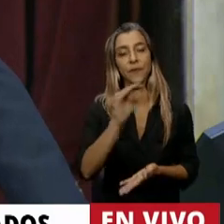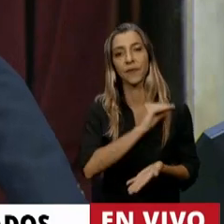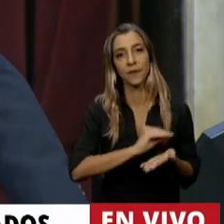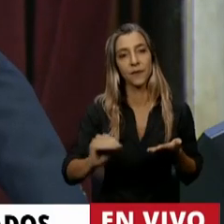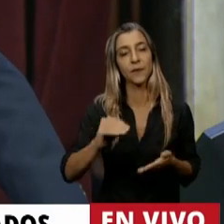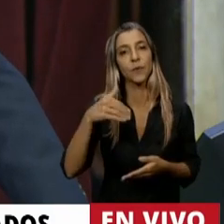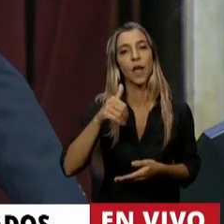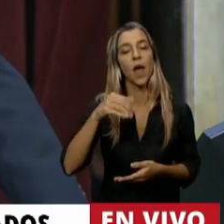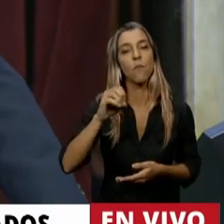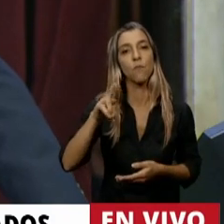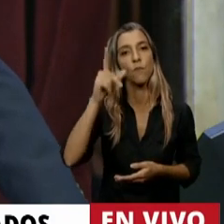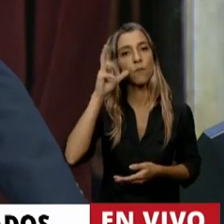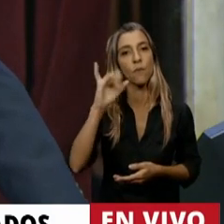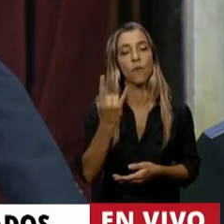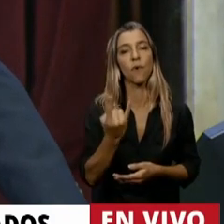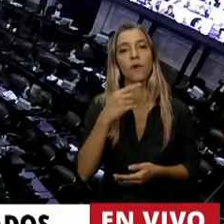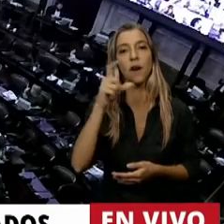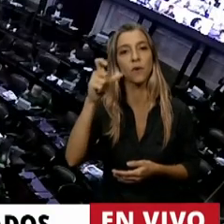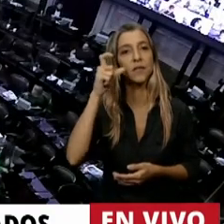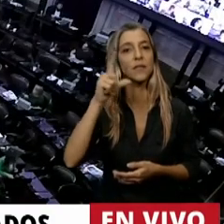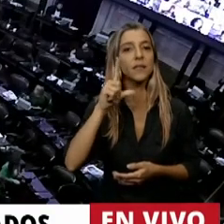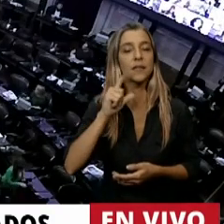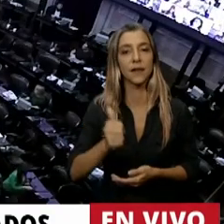Diputada Moró Cecilia.